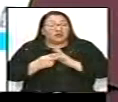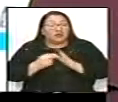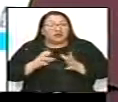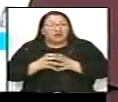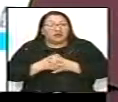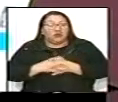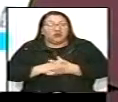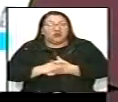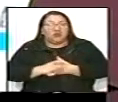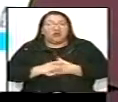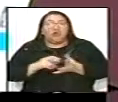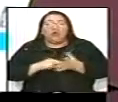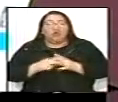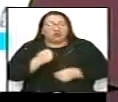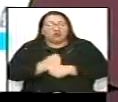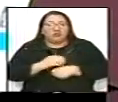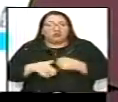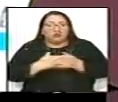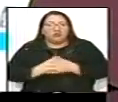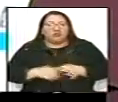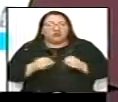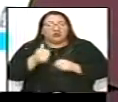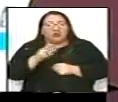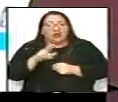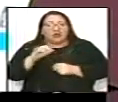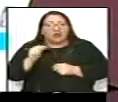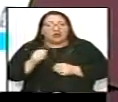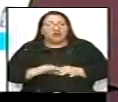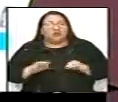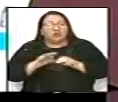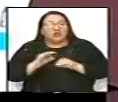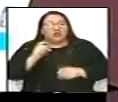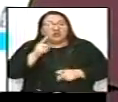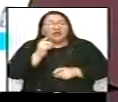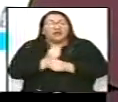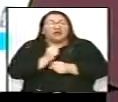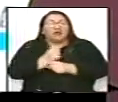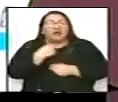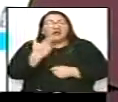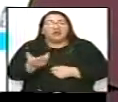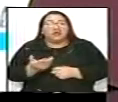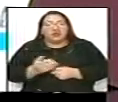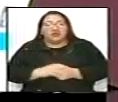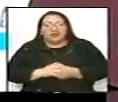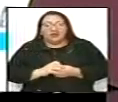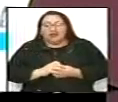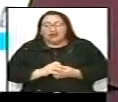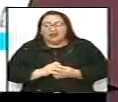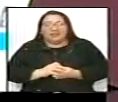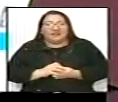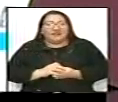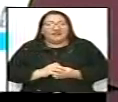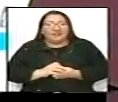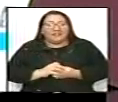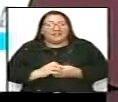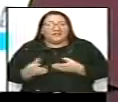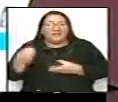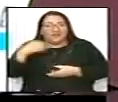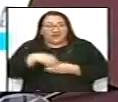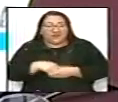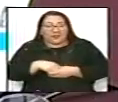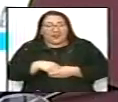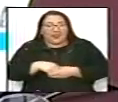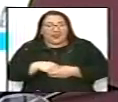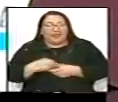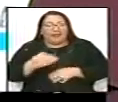que la cuestión previa del congresista Arana es absolutamente pertinente, de que el encubrimiento personal sea incluido, señor